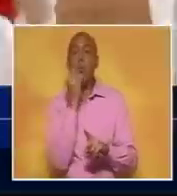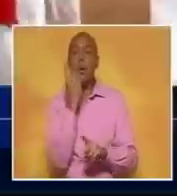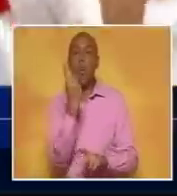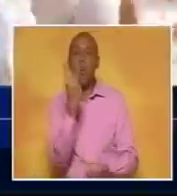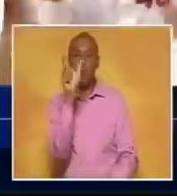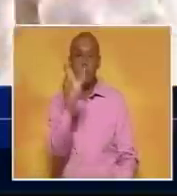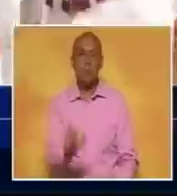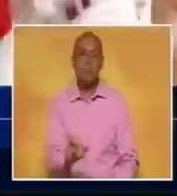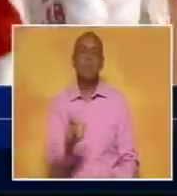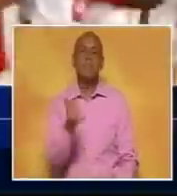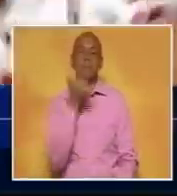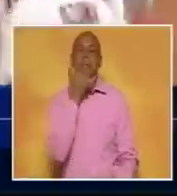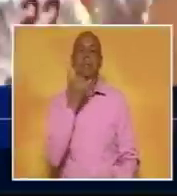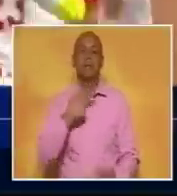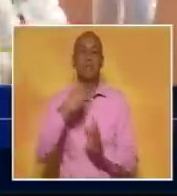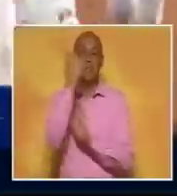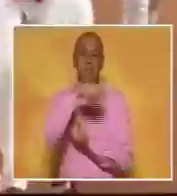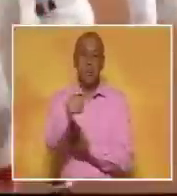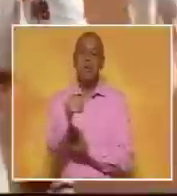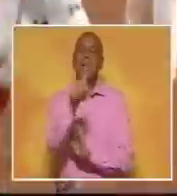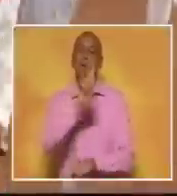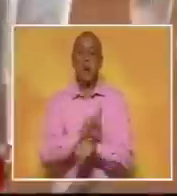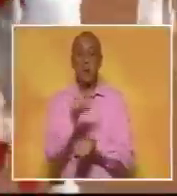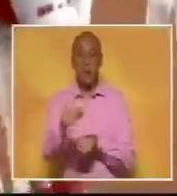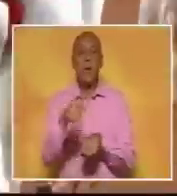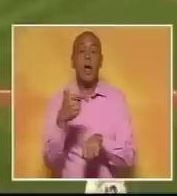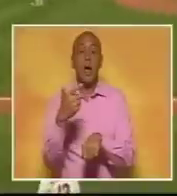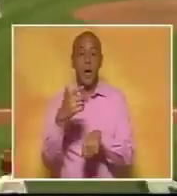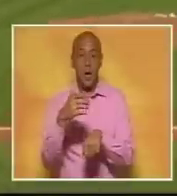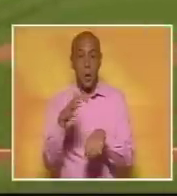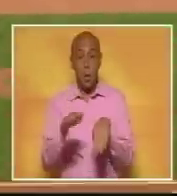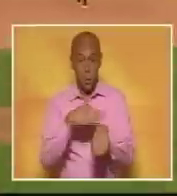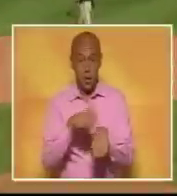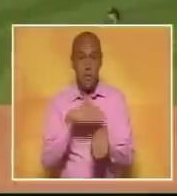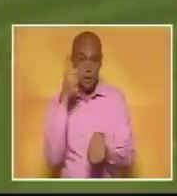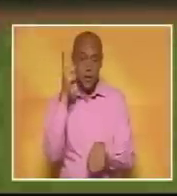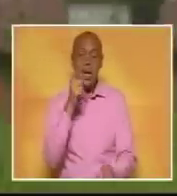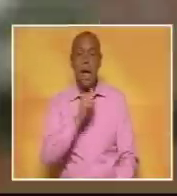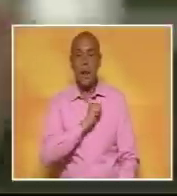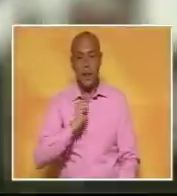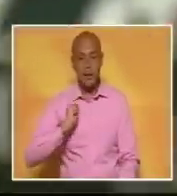turno al bate. El quinto juego se disputará este jueves en Atlanta.